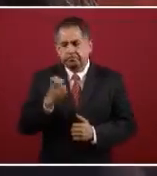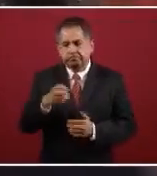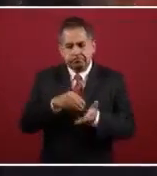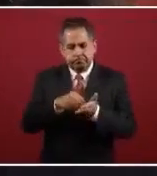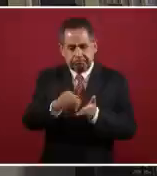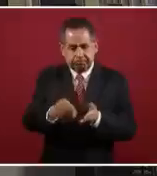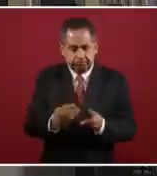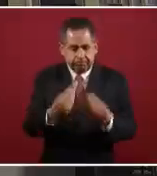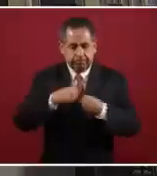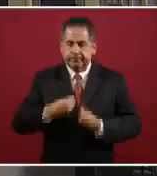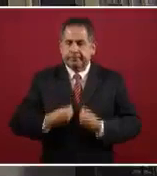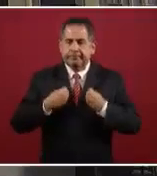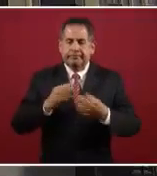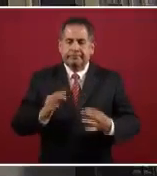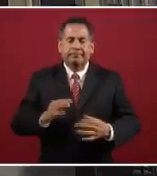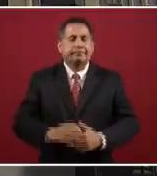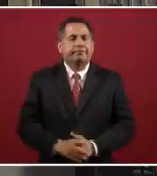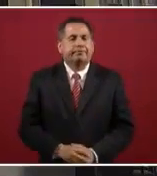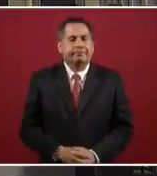Vida.